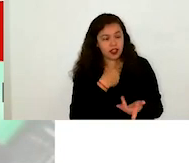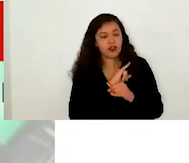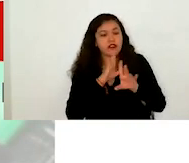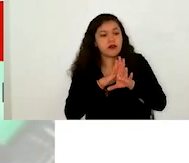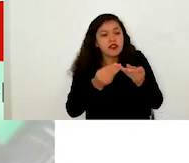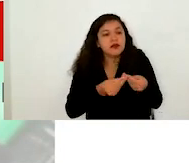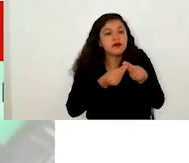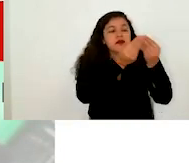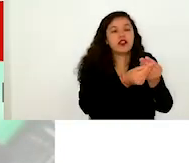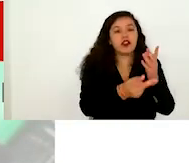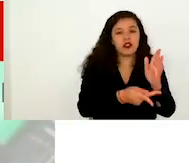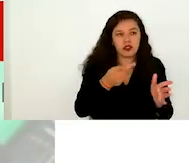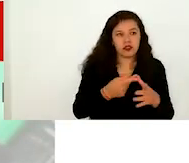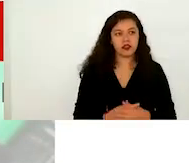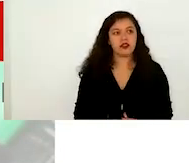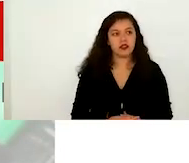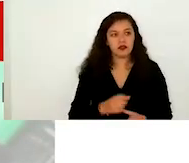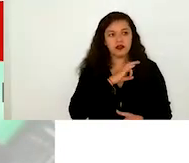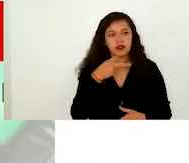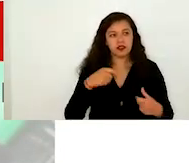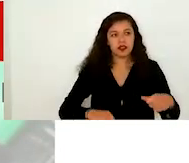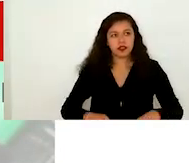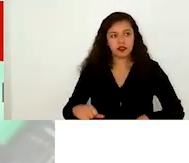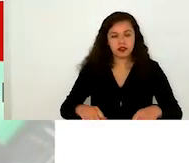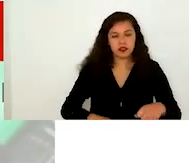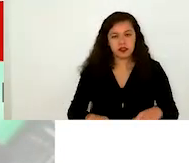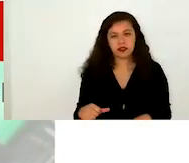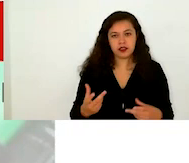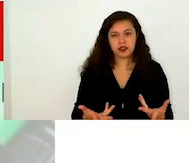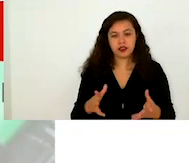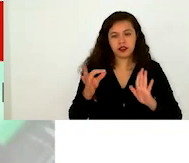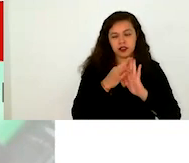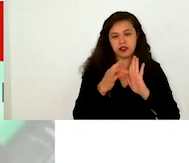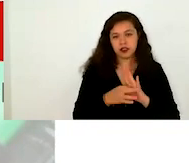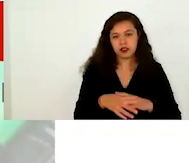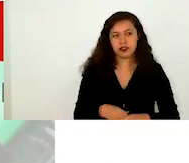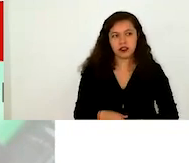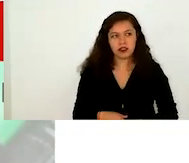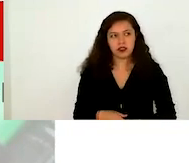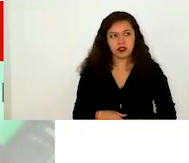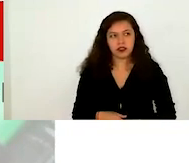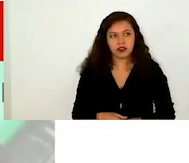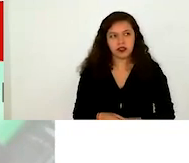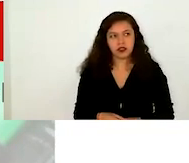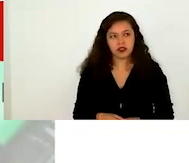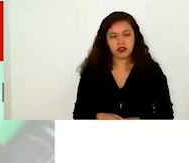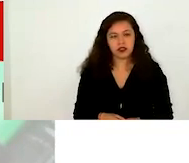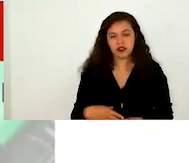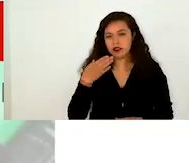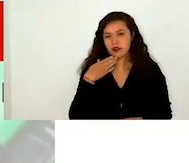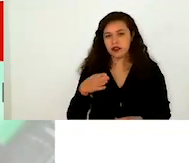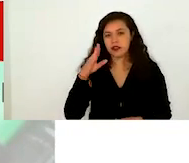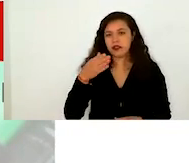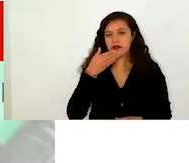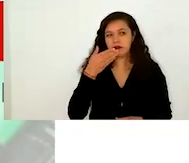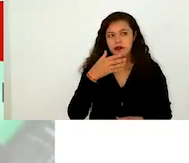aquí podemos utilizar la actividad o en un conflicto podemos utilizar la receptividad muy bien maría reparador de volver